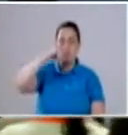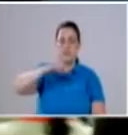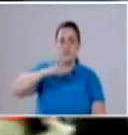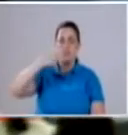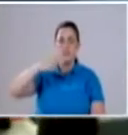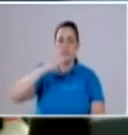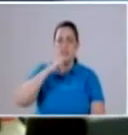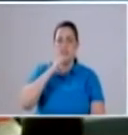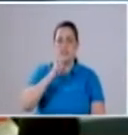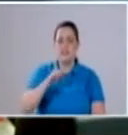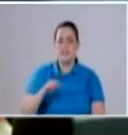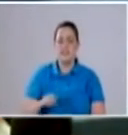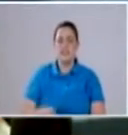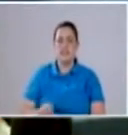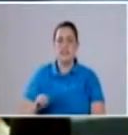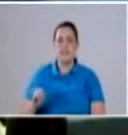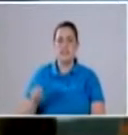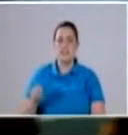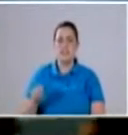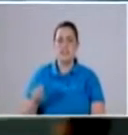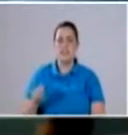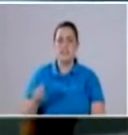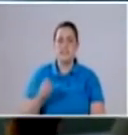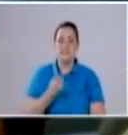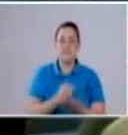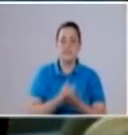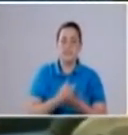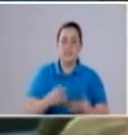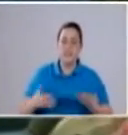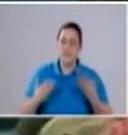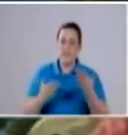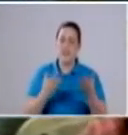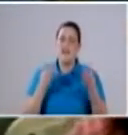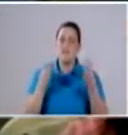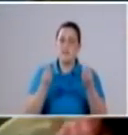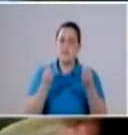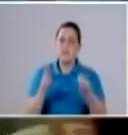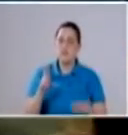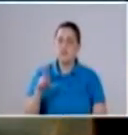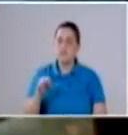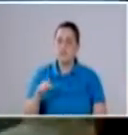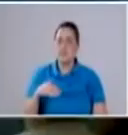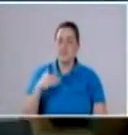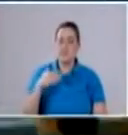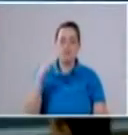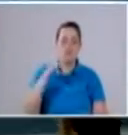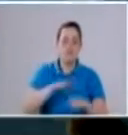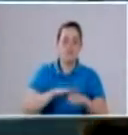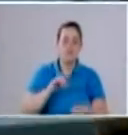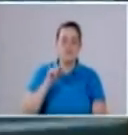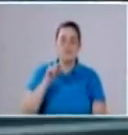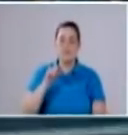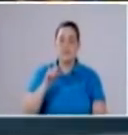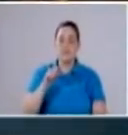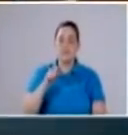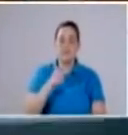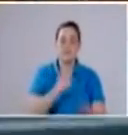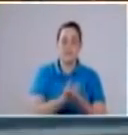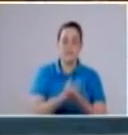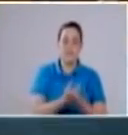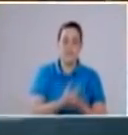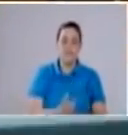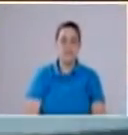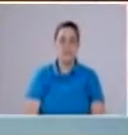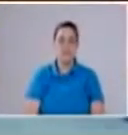que enriquece y no añade con ella tristeza. Dale un aplauso al Rey bendito.